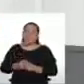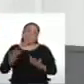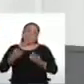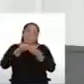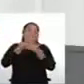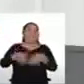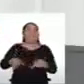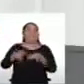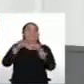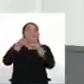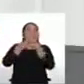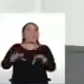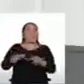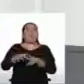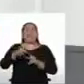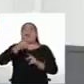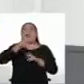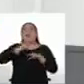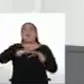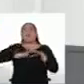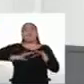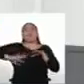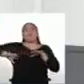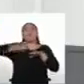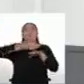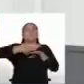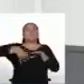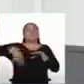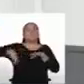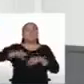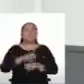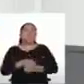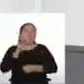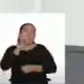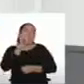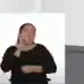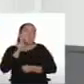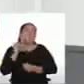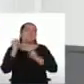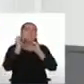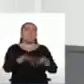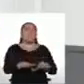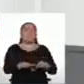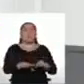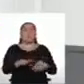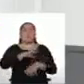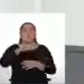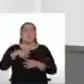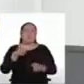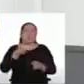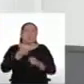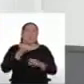desperdiciarla, dejándola correr, mal usándola, ensuciándola con basura y contaminando